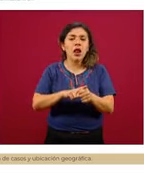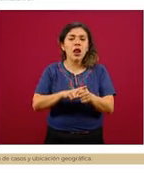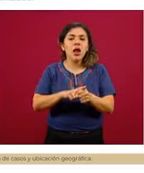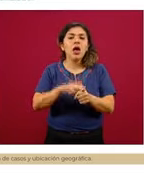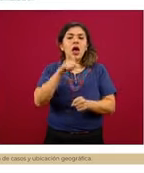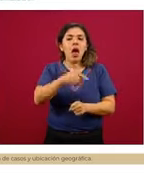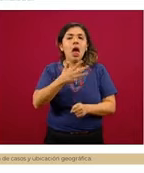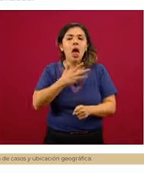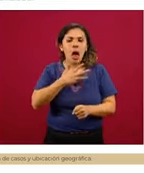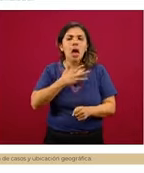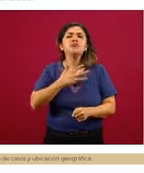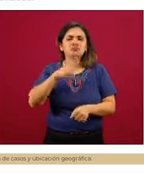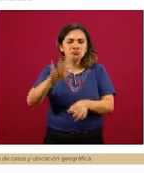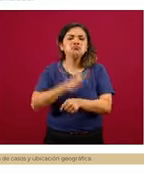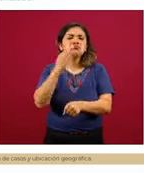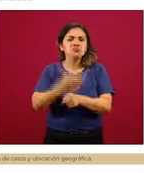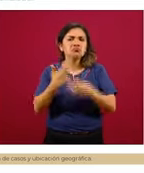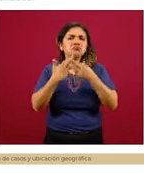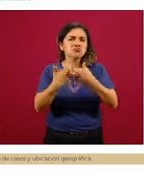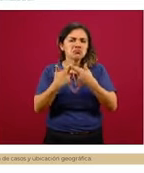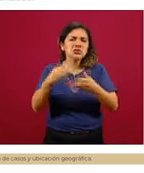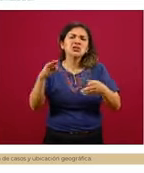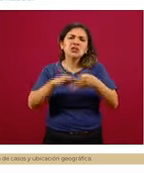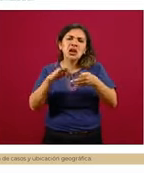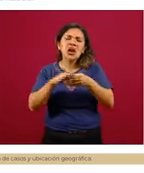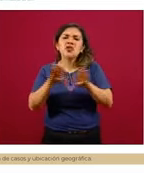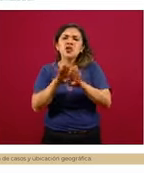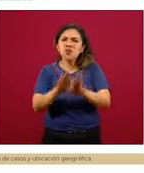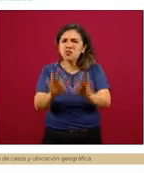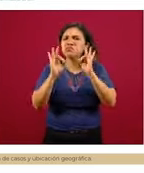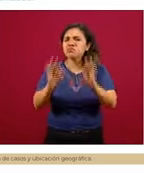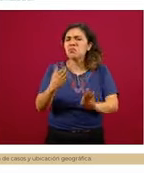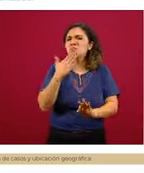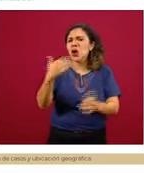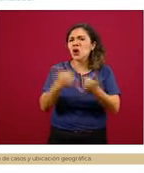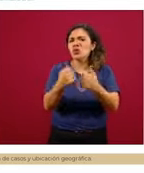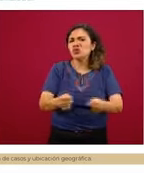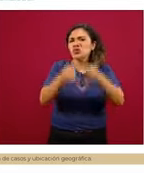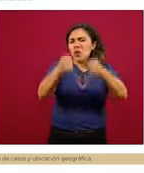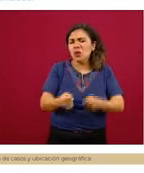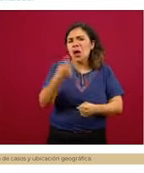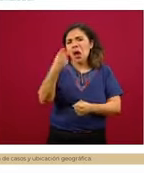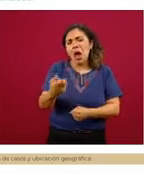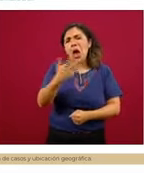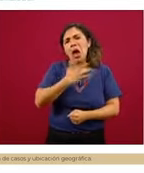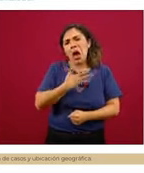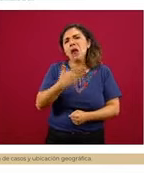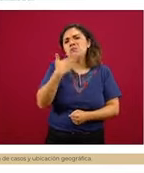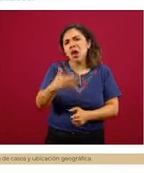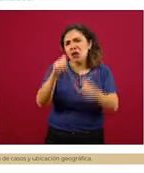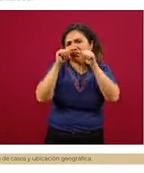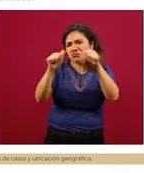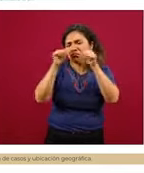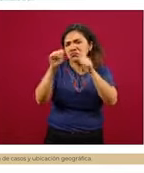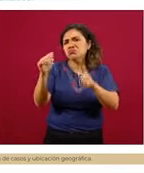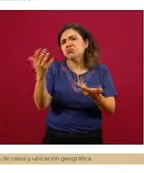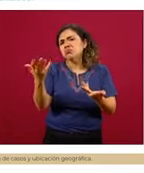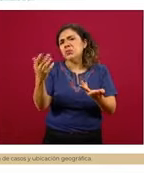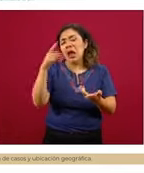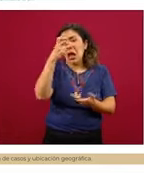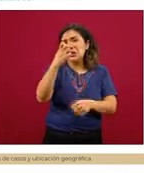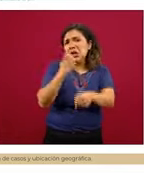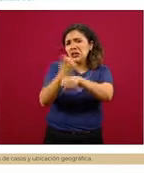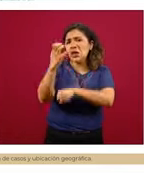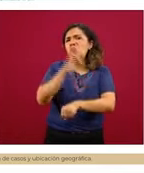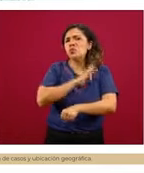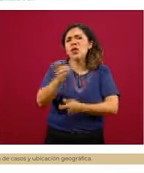en niveles bastante cercanos a ser óptimos y de seguridad, lo cual da una buena perspectiva al Estado